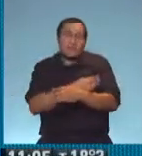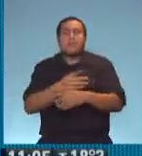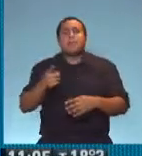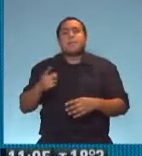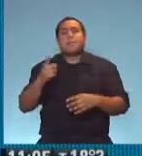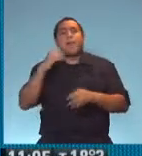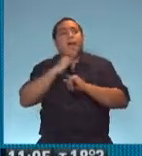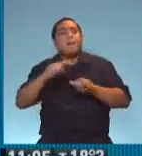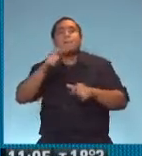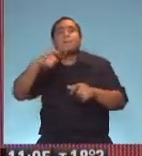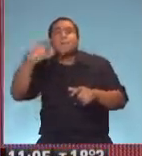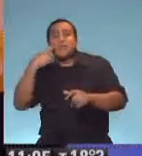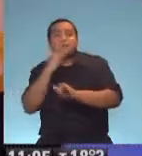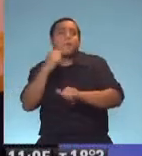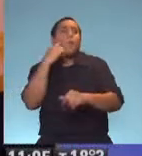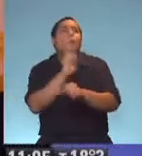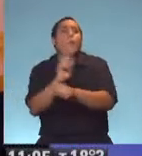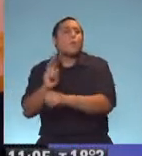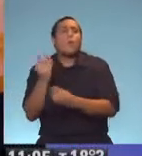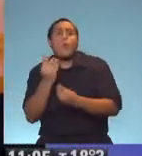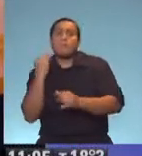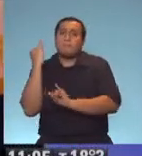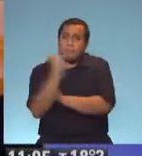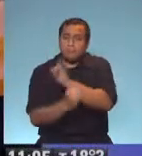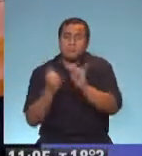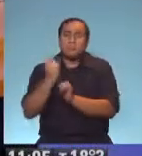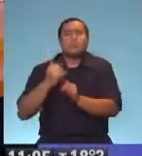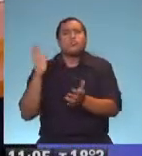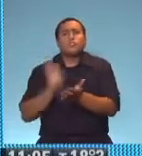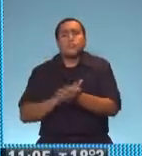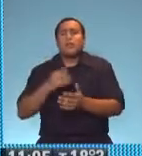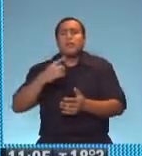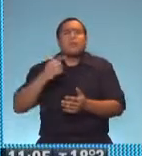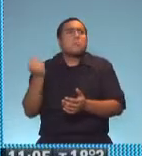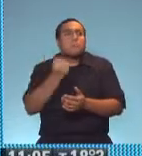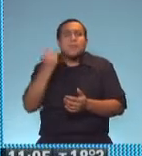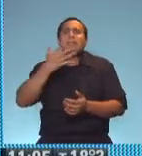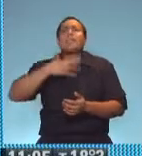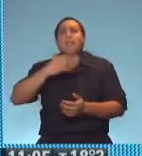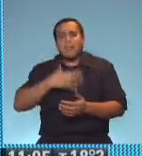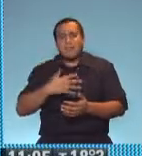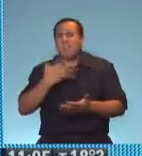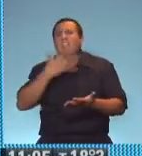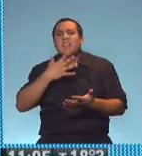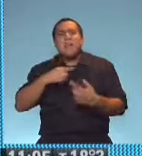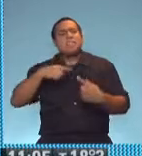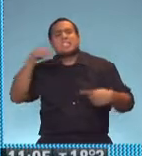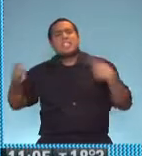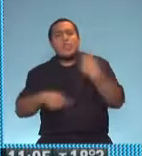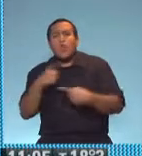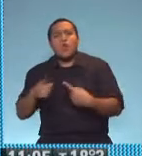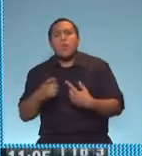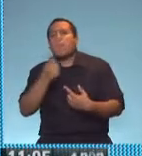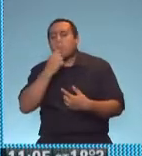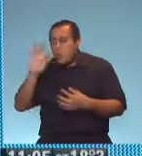nuestros adultos mayores cuáles son las medidas de cuidado y de prevención, que tienen que ver con entender un poco cómo funciona el ciclo del vector, en este